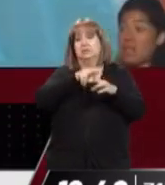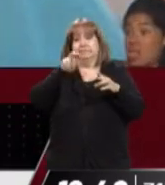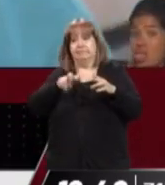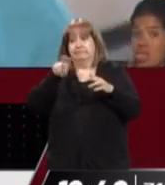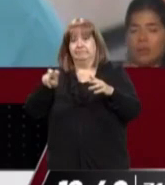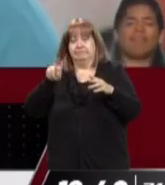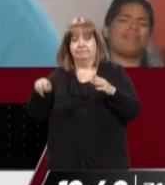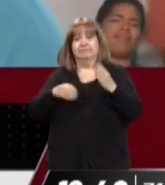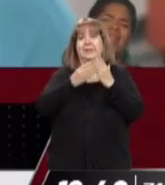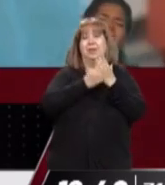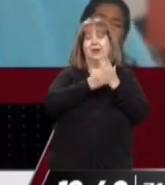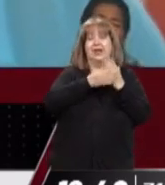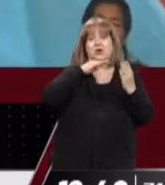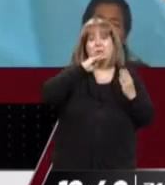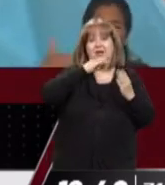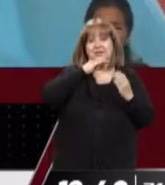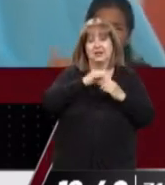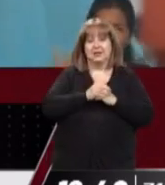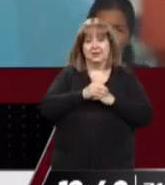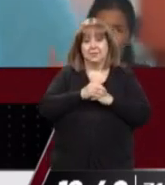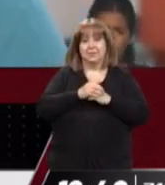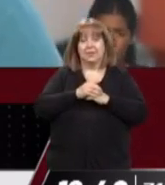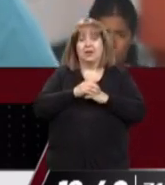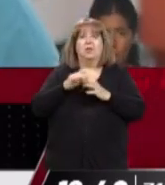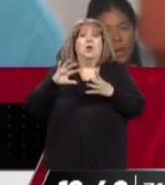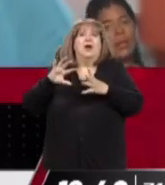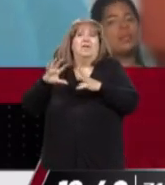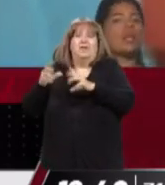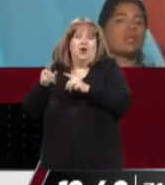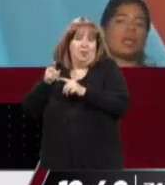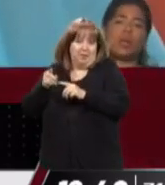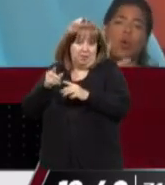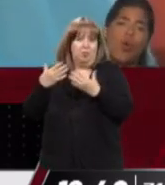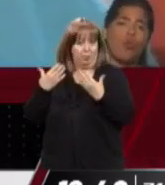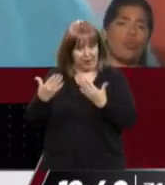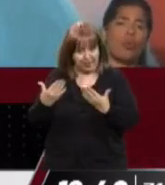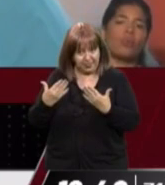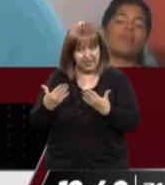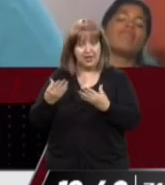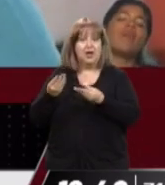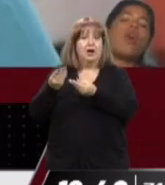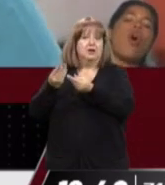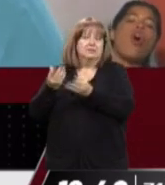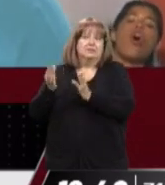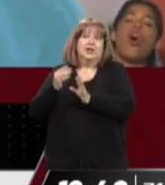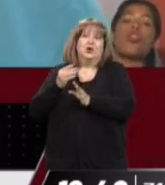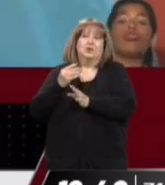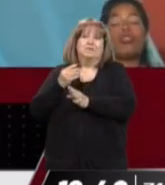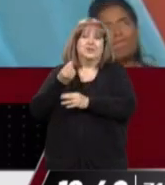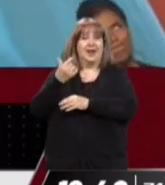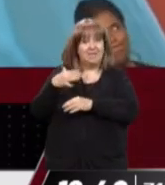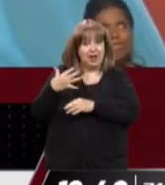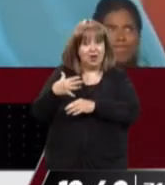Están bloqueando la democracia. Es cierto que es una estrategia que pueden usar. ¿Es válida? Yo me lo